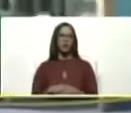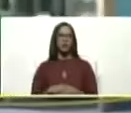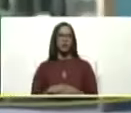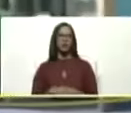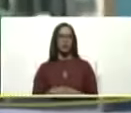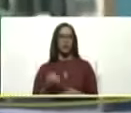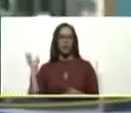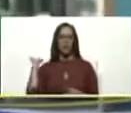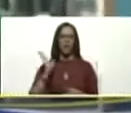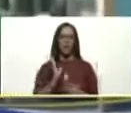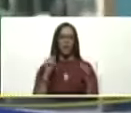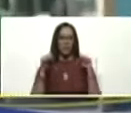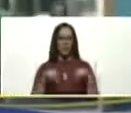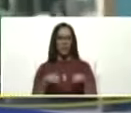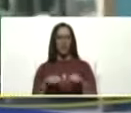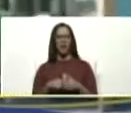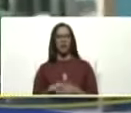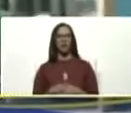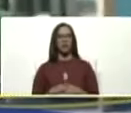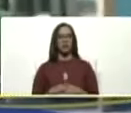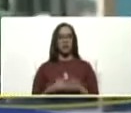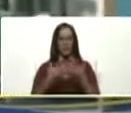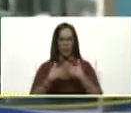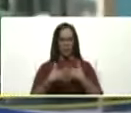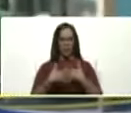y venía para acá, para Cabelum,